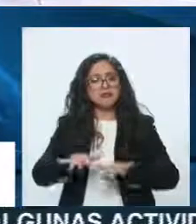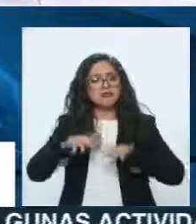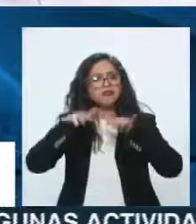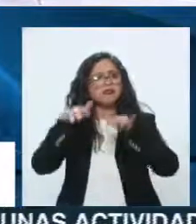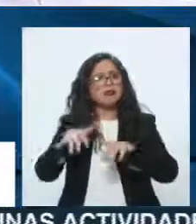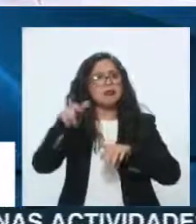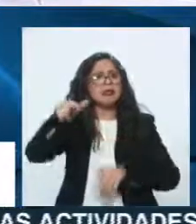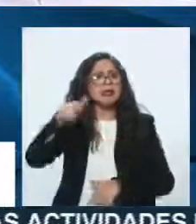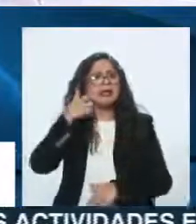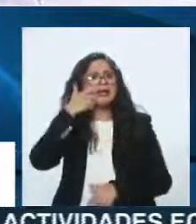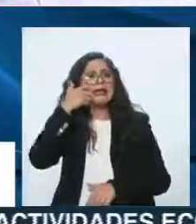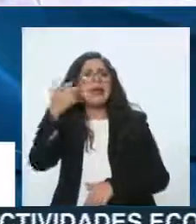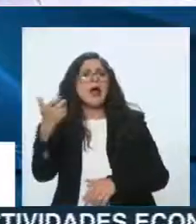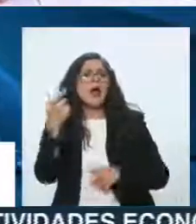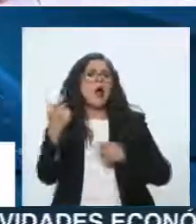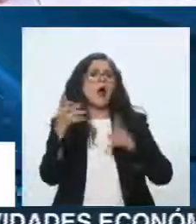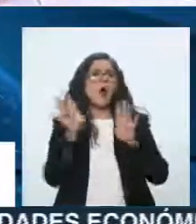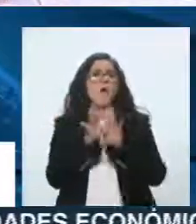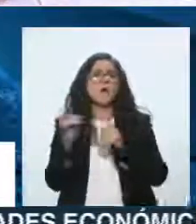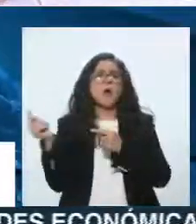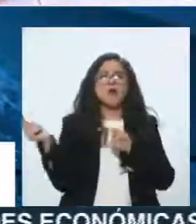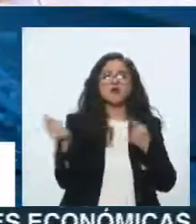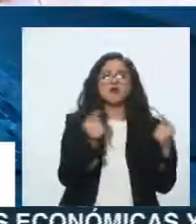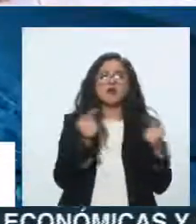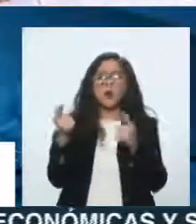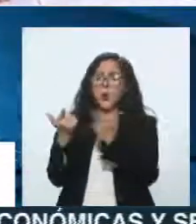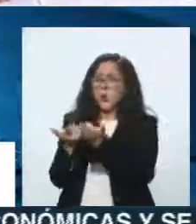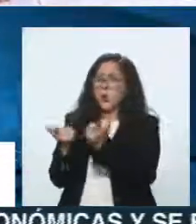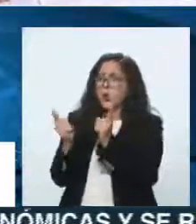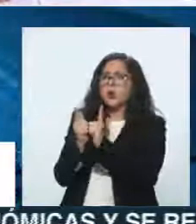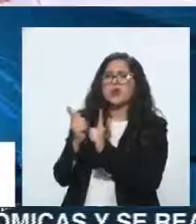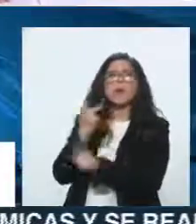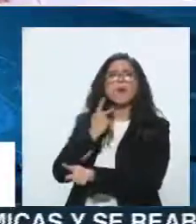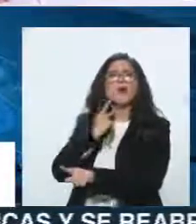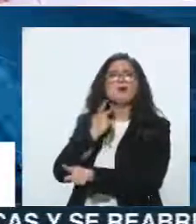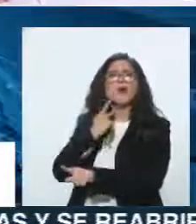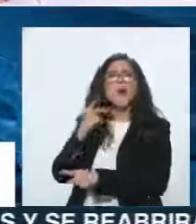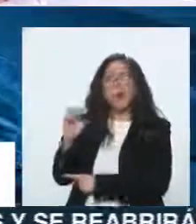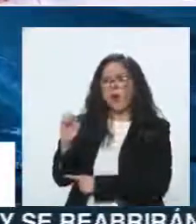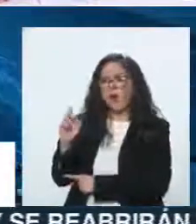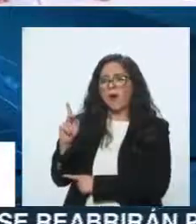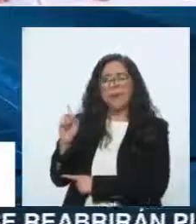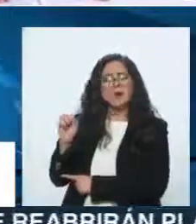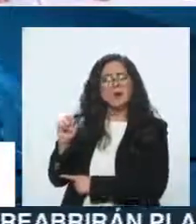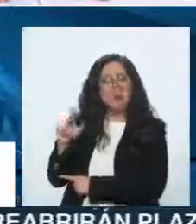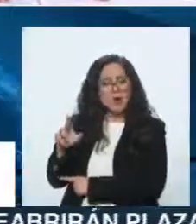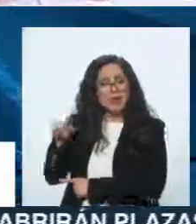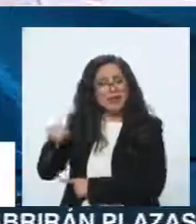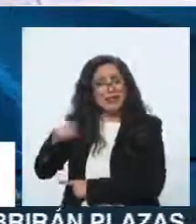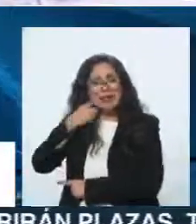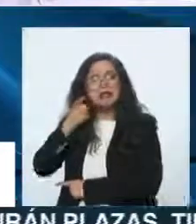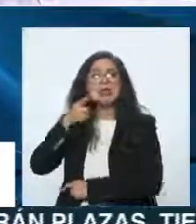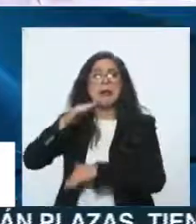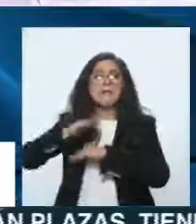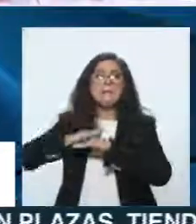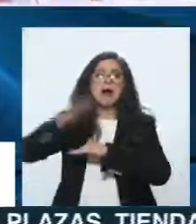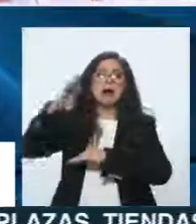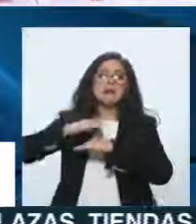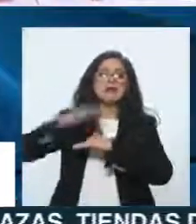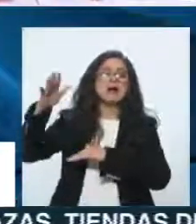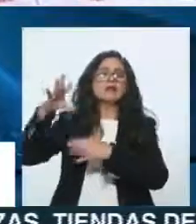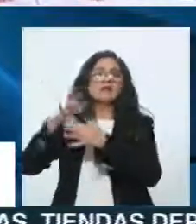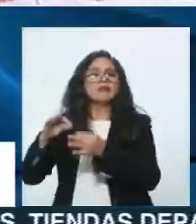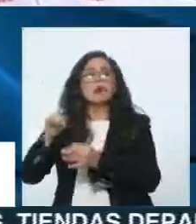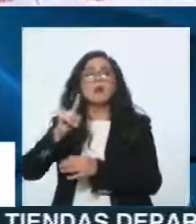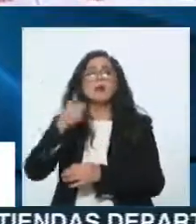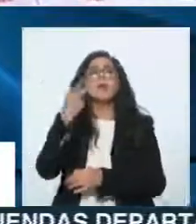una especie de madruguete, dijeron los diputados del bloque opositor que no ampliarían las discusiones. Ya luego parece que alguien les jaló